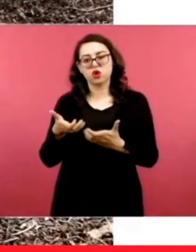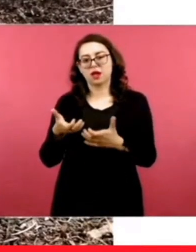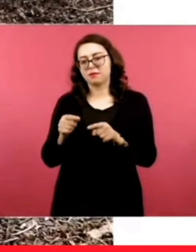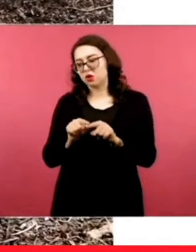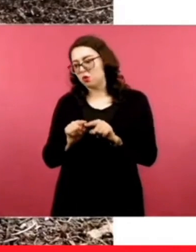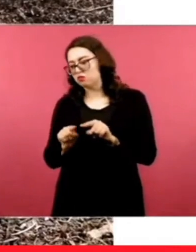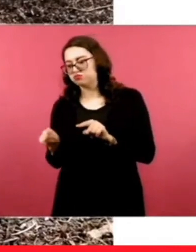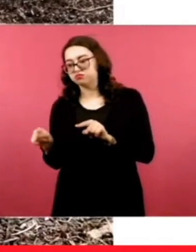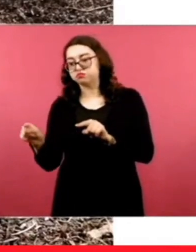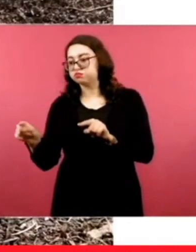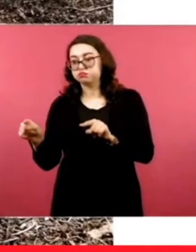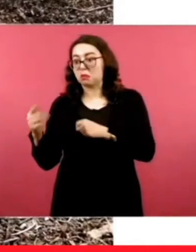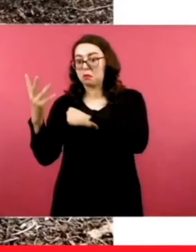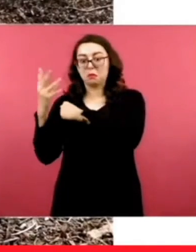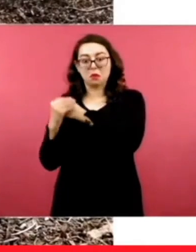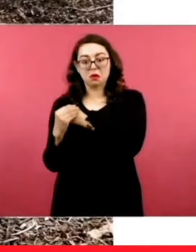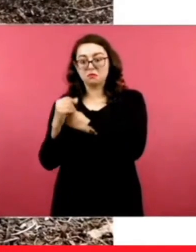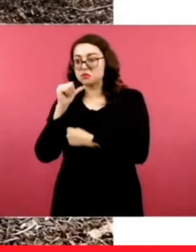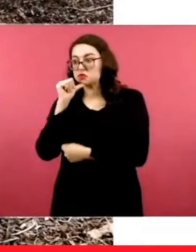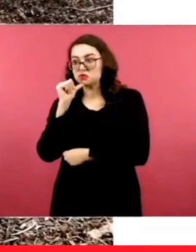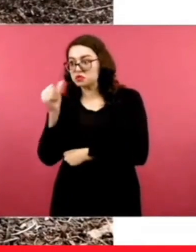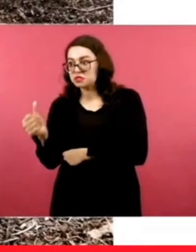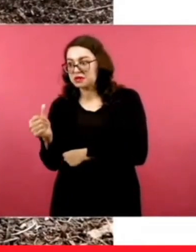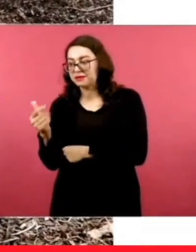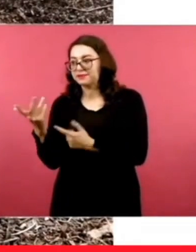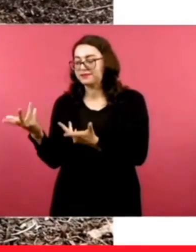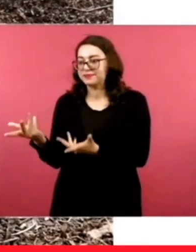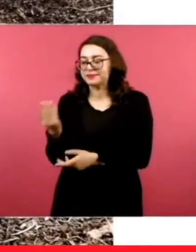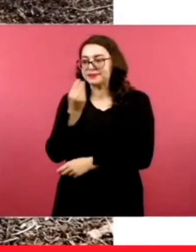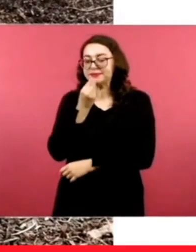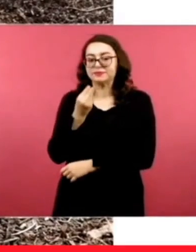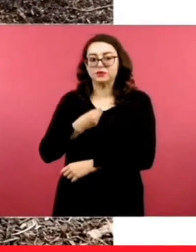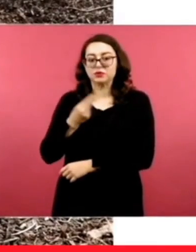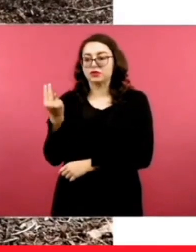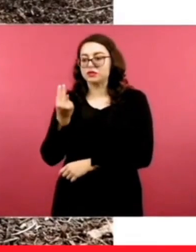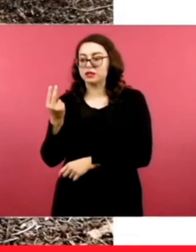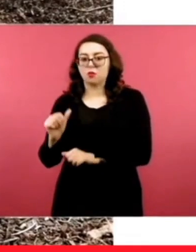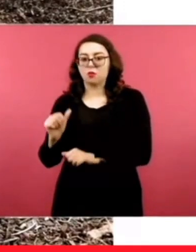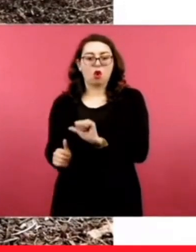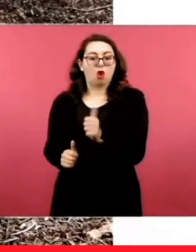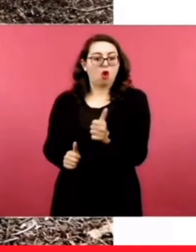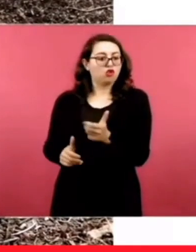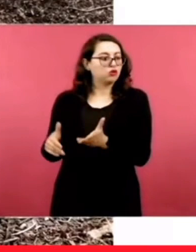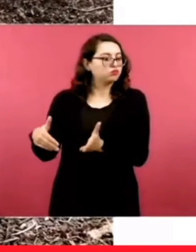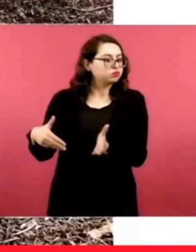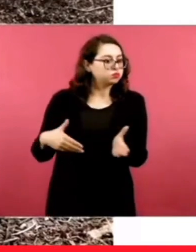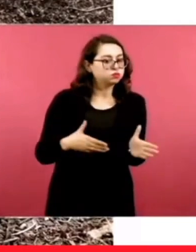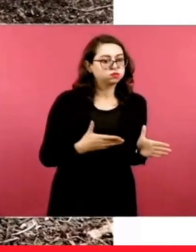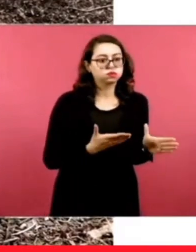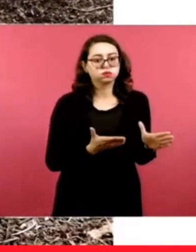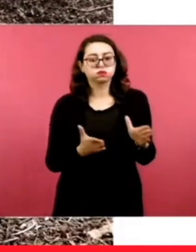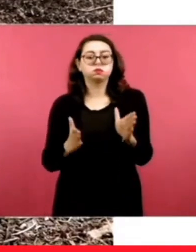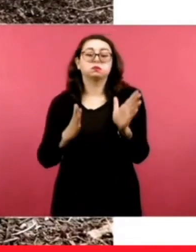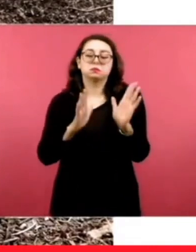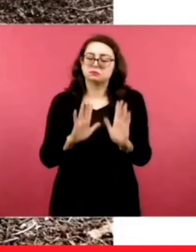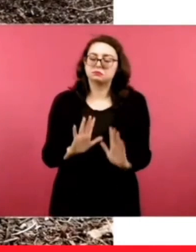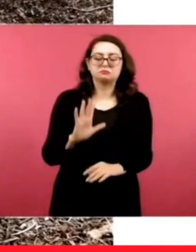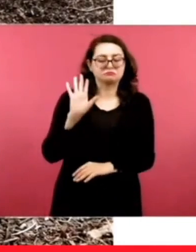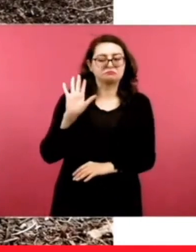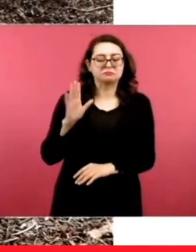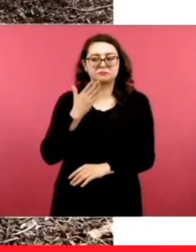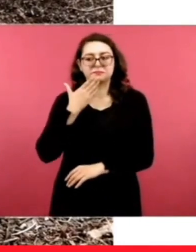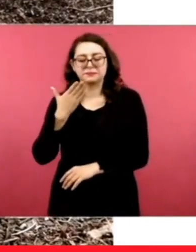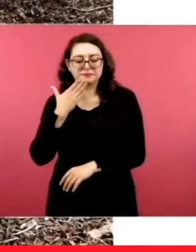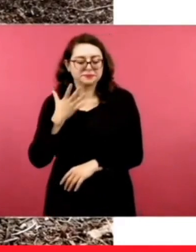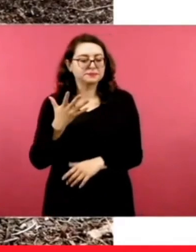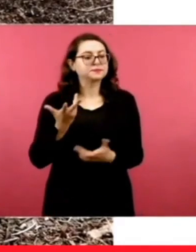primer ciudad antes de la erección de la ciudad que ahora conocemos, y en la construcción de ese camino